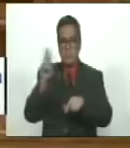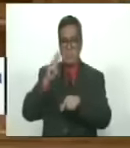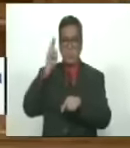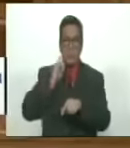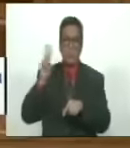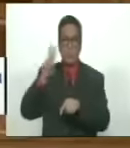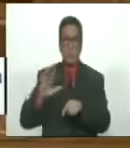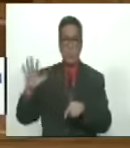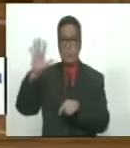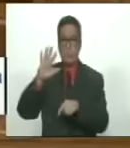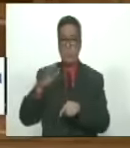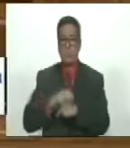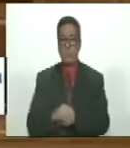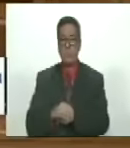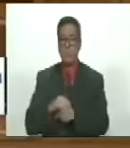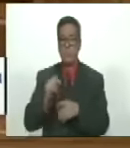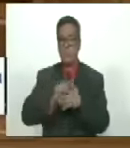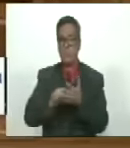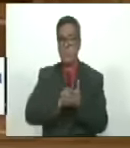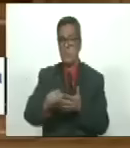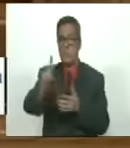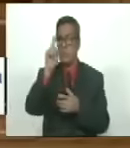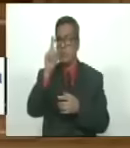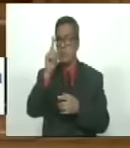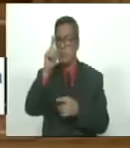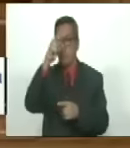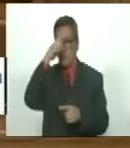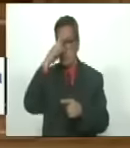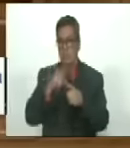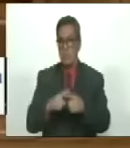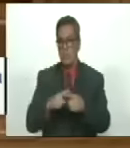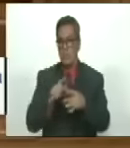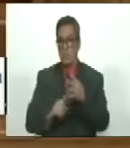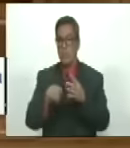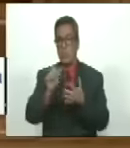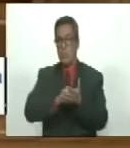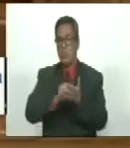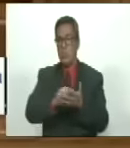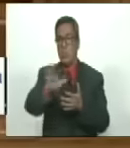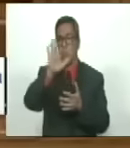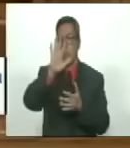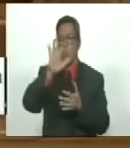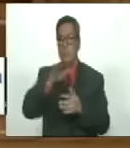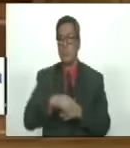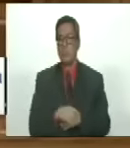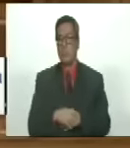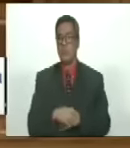República Bolivariana de Venezuela. Artículo 1, el objeto. El artículo 5,